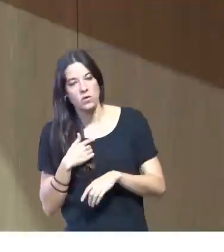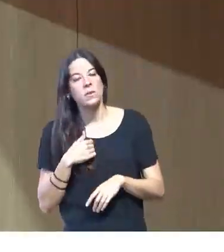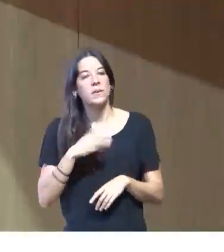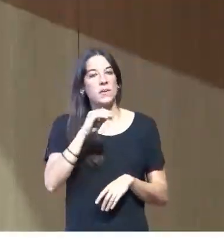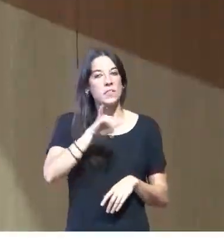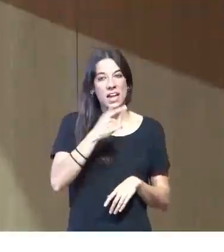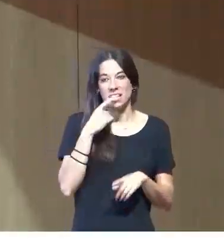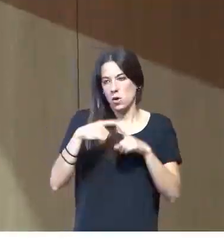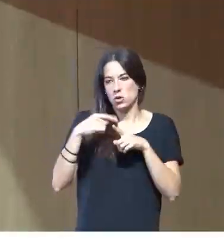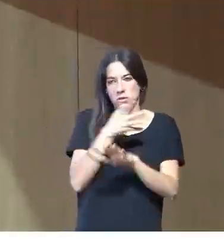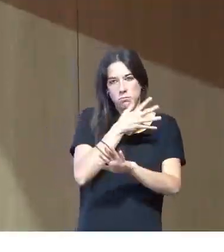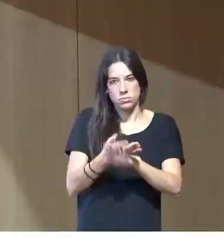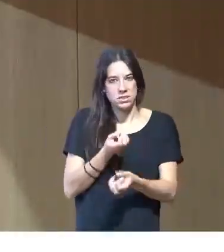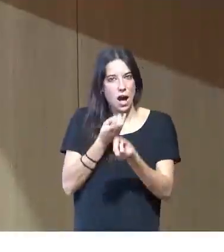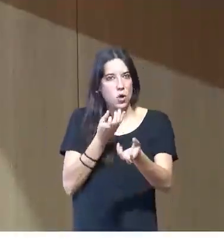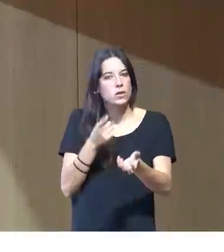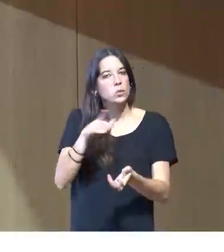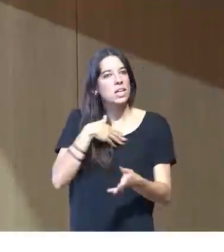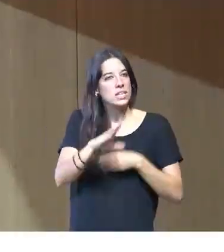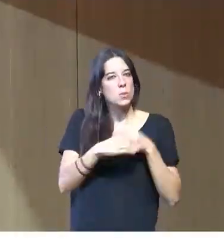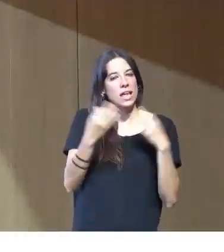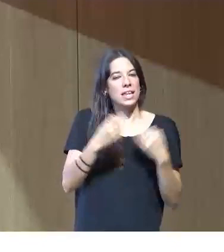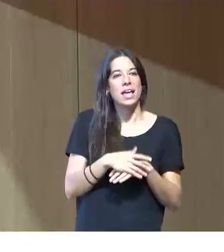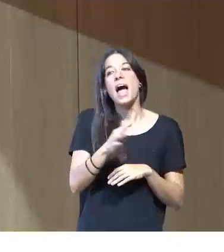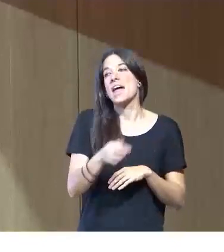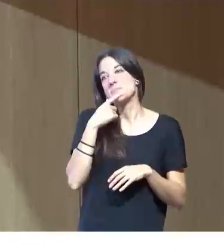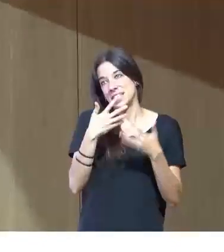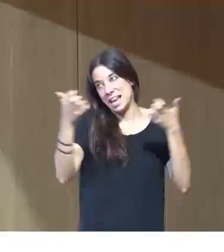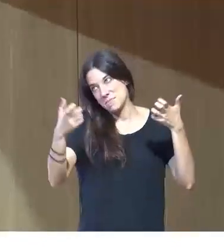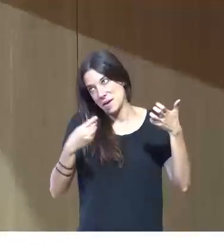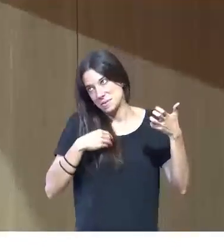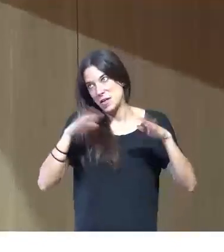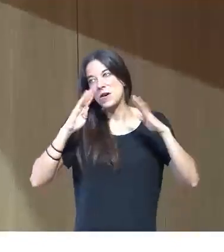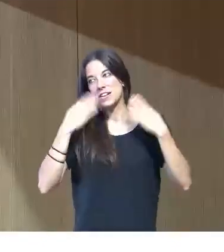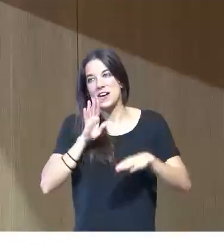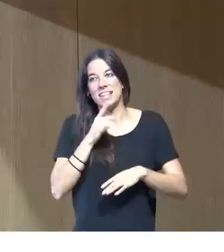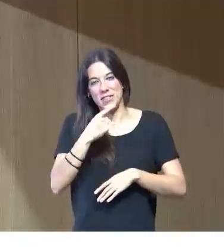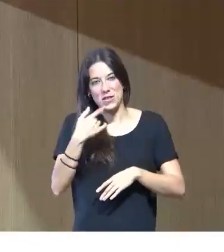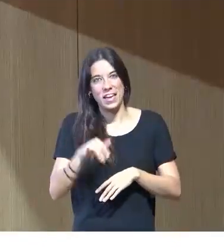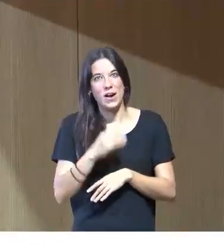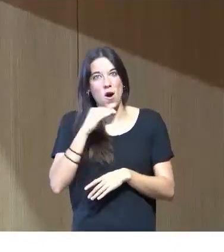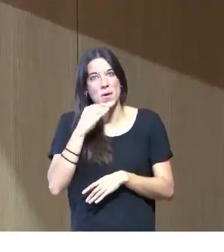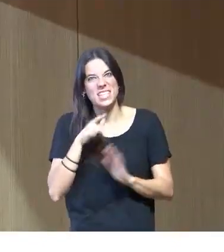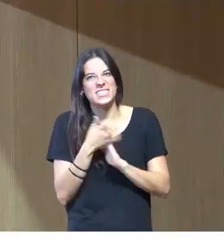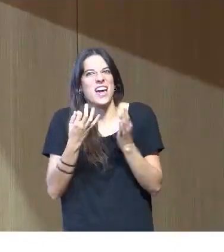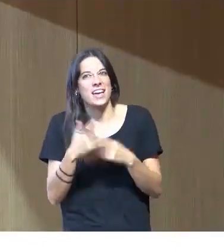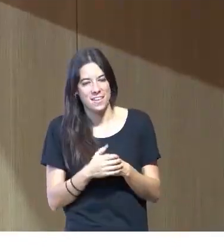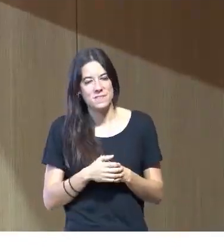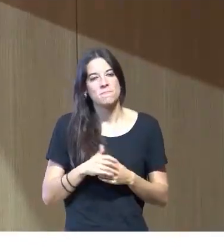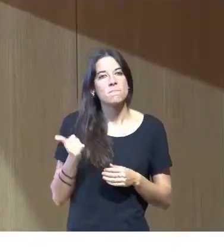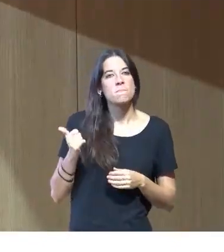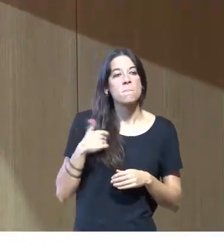todo lo que se ha dicho no que quieres aportar aparte del lema del Congreso yo creo Bueno a ver este yo creo que